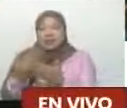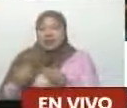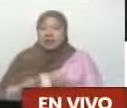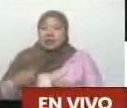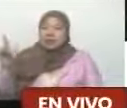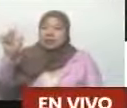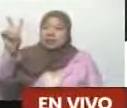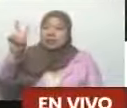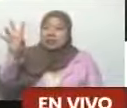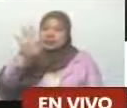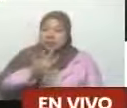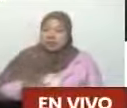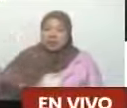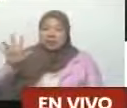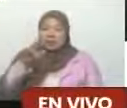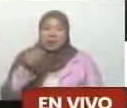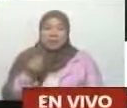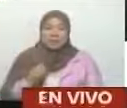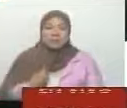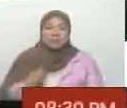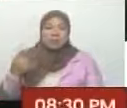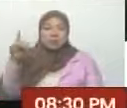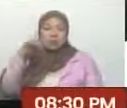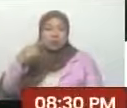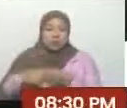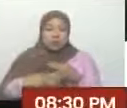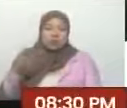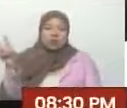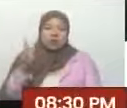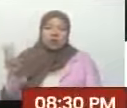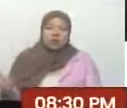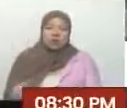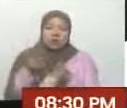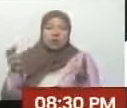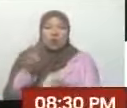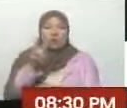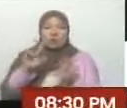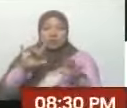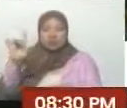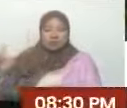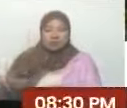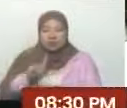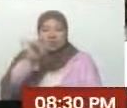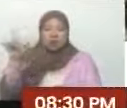¡Y el pueblo! ¡Y viva la grandiosa victoria el 28 de julio!